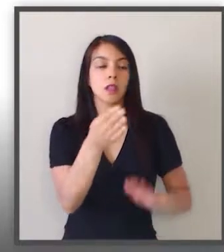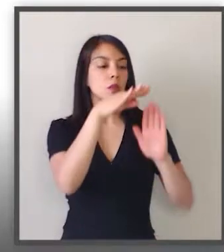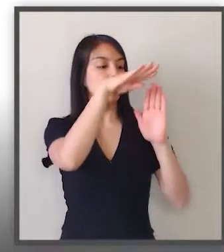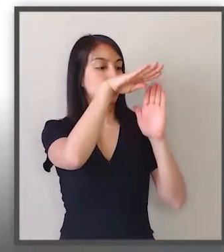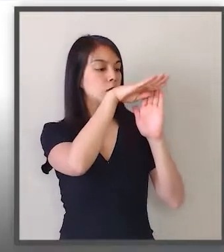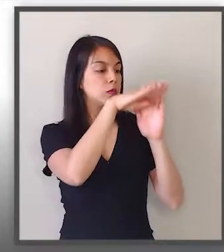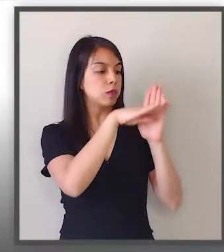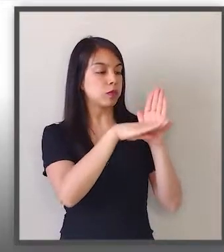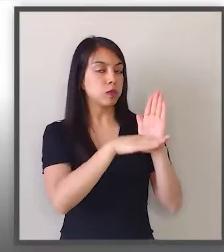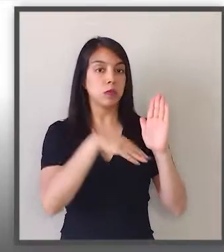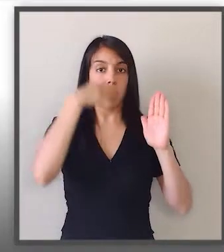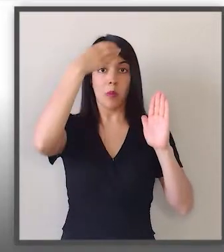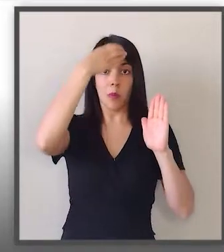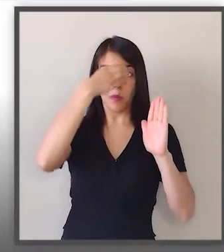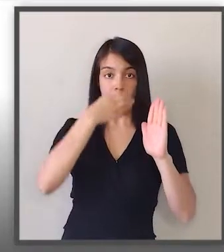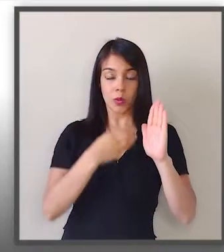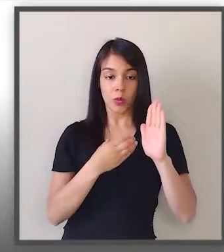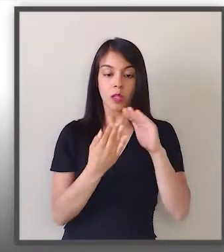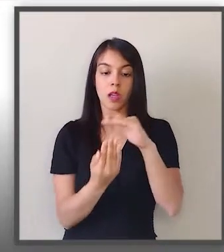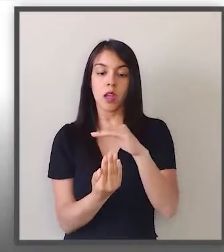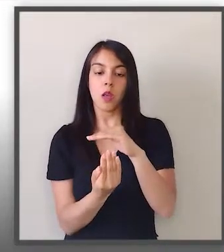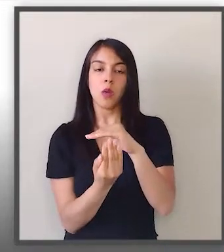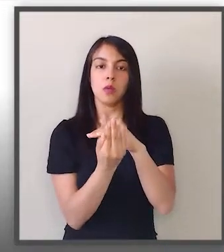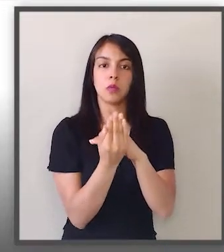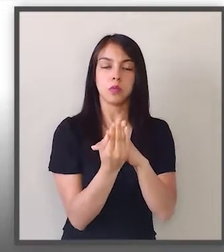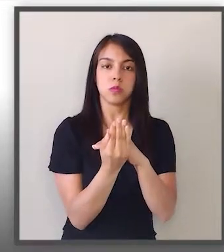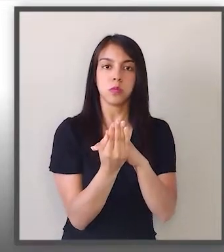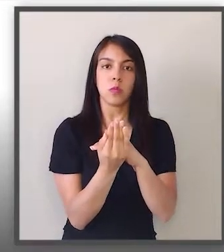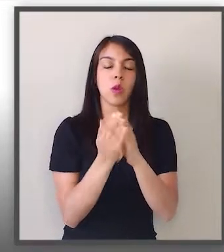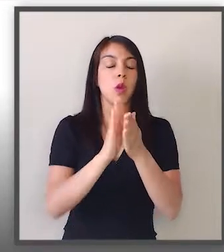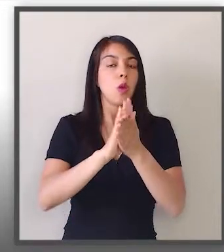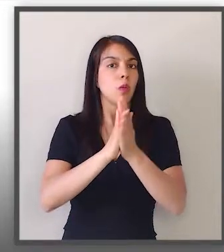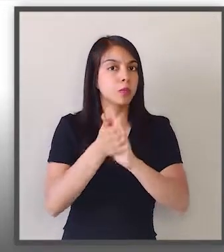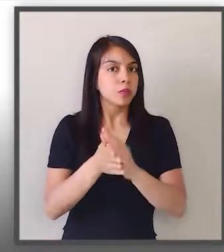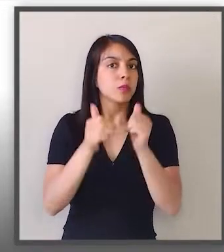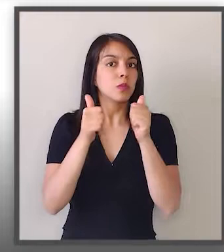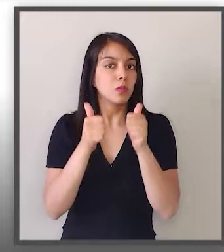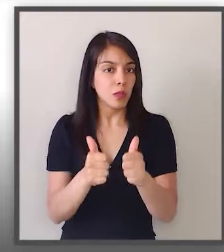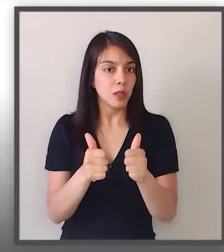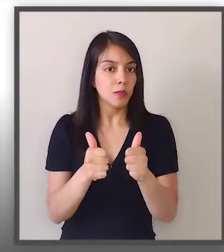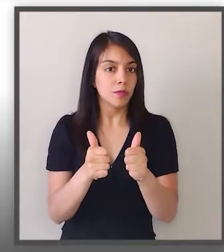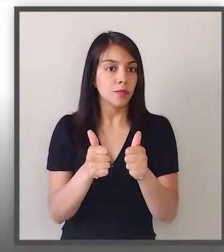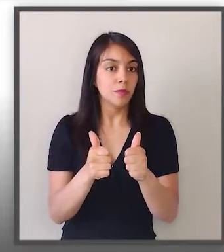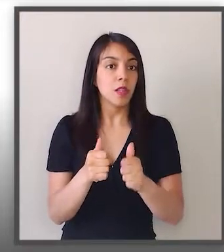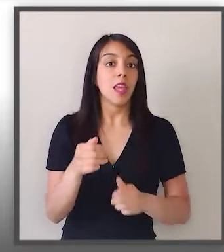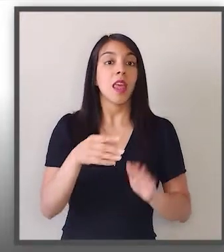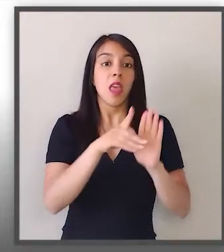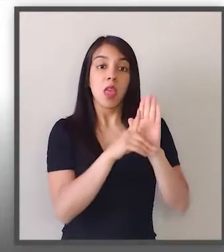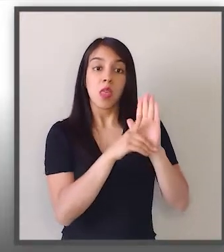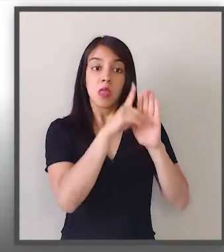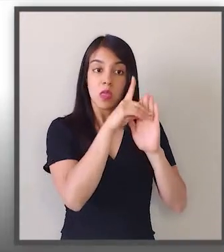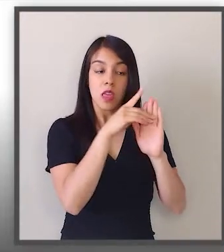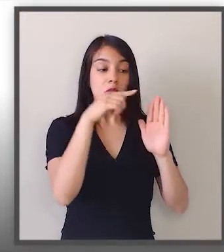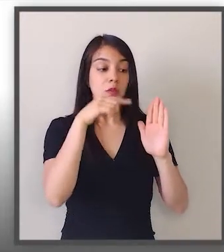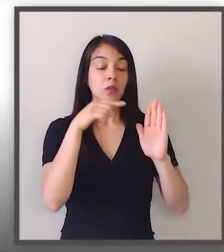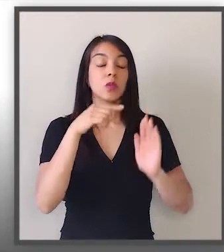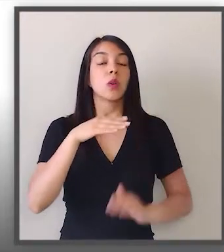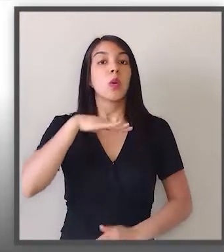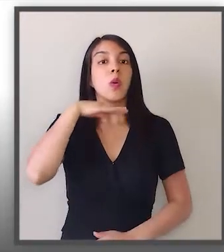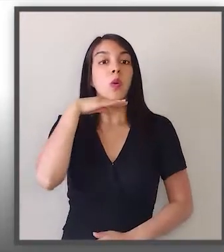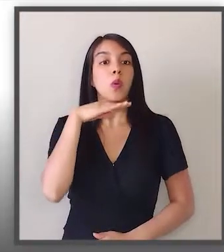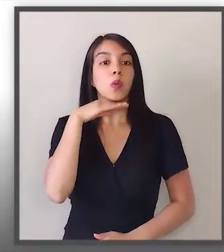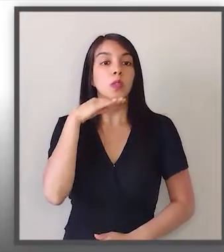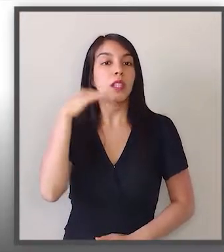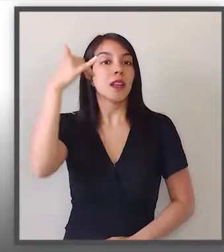Debe ingresar datos de contacto correctos, ya que estos datos serán los que se utilizarán para contactarle en un proceso de postulación.